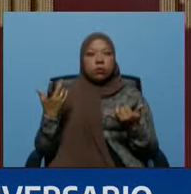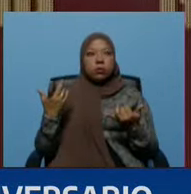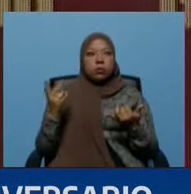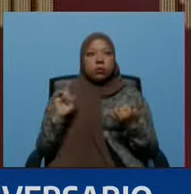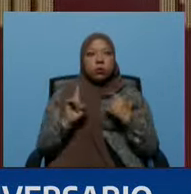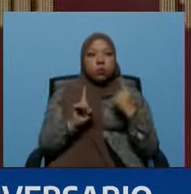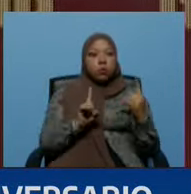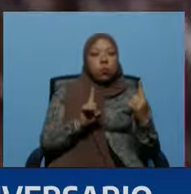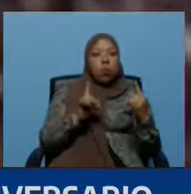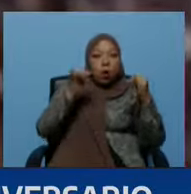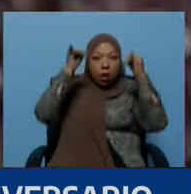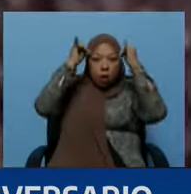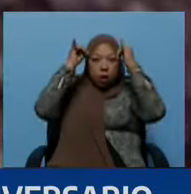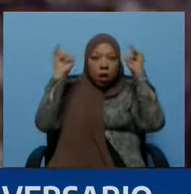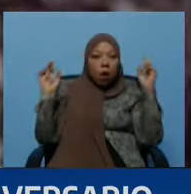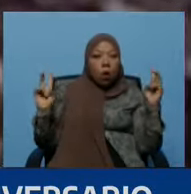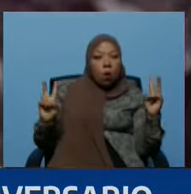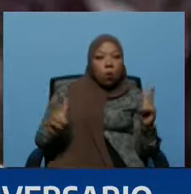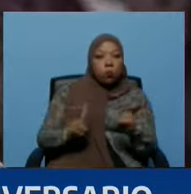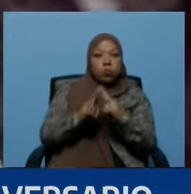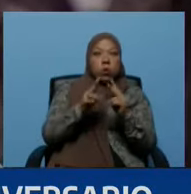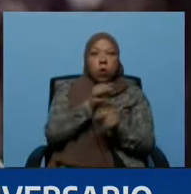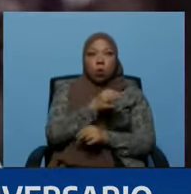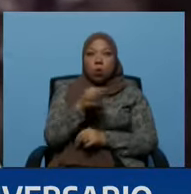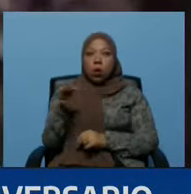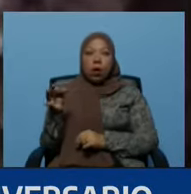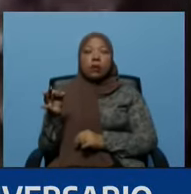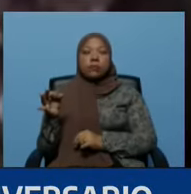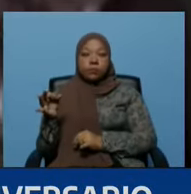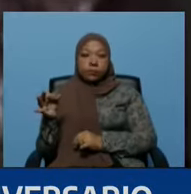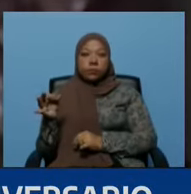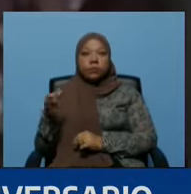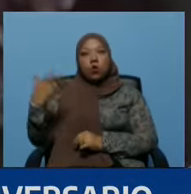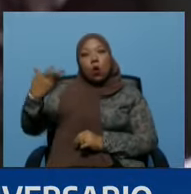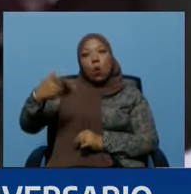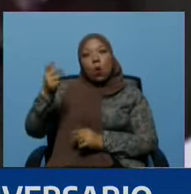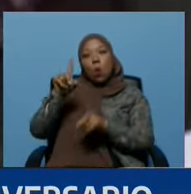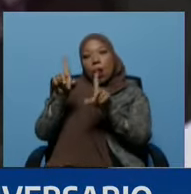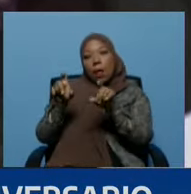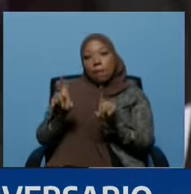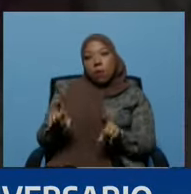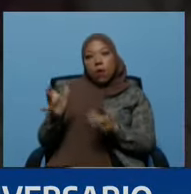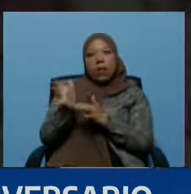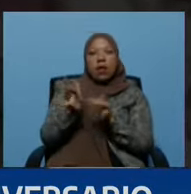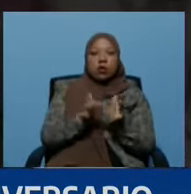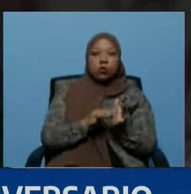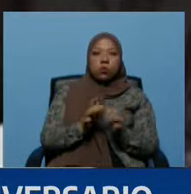Y fue un momento estelar, la gran prueba de Jesús,